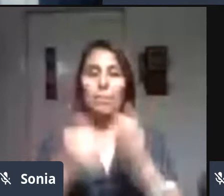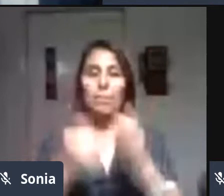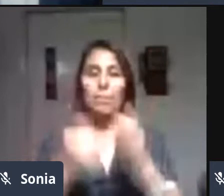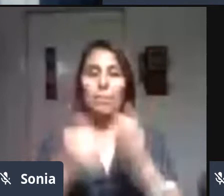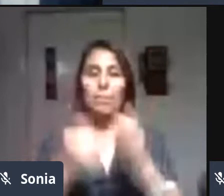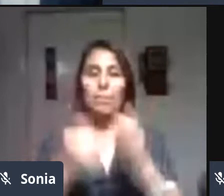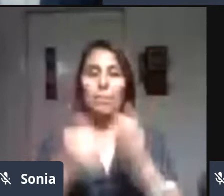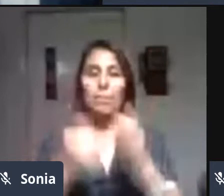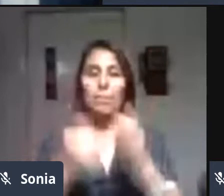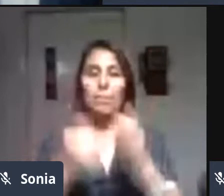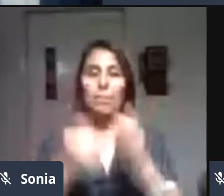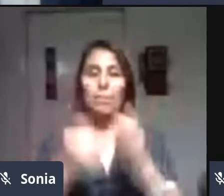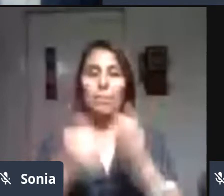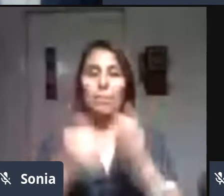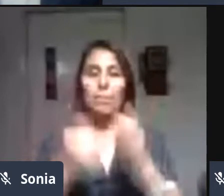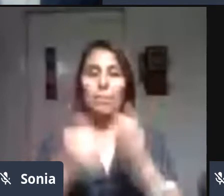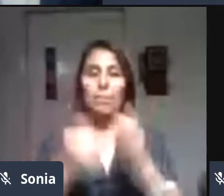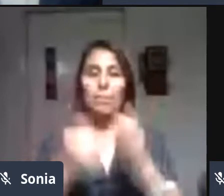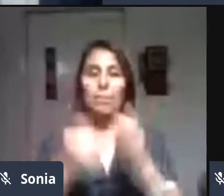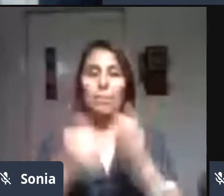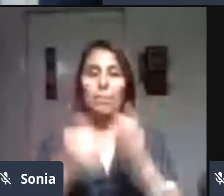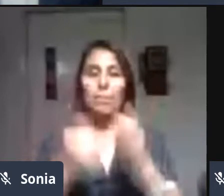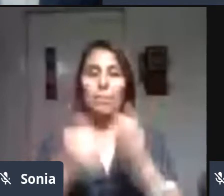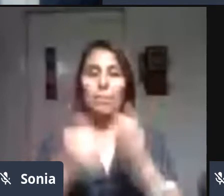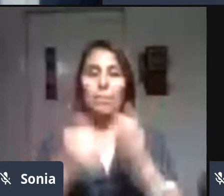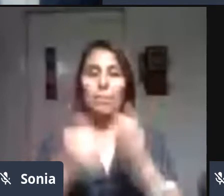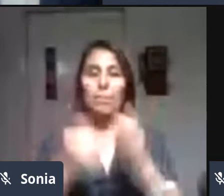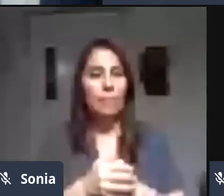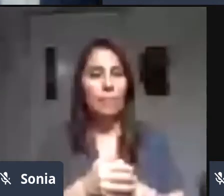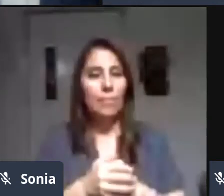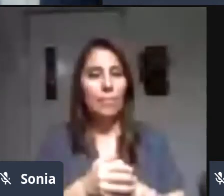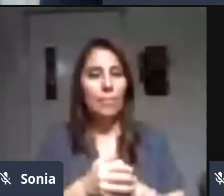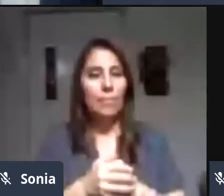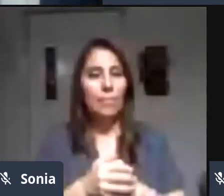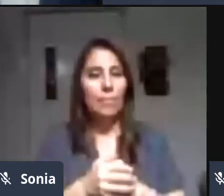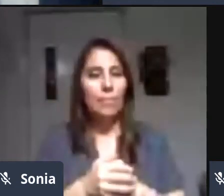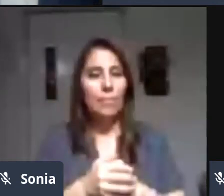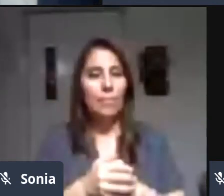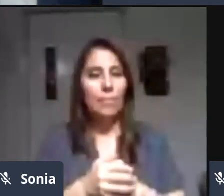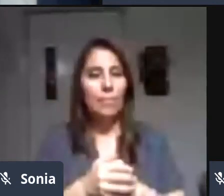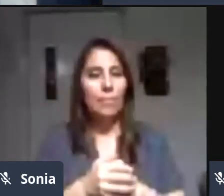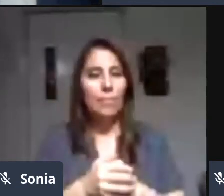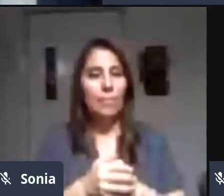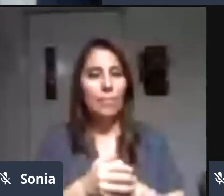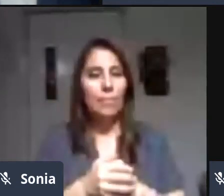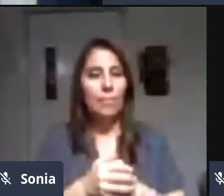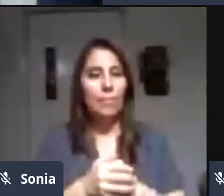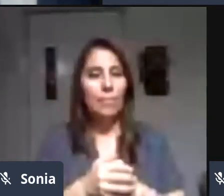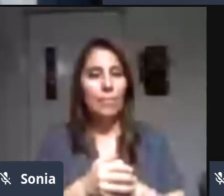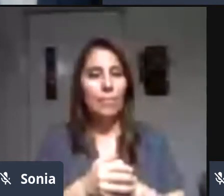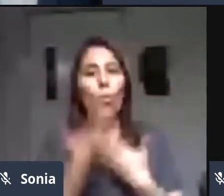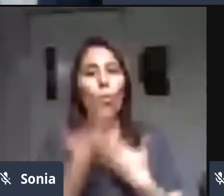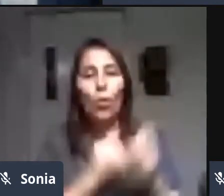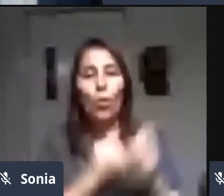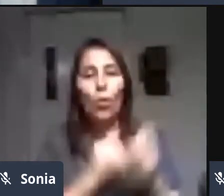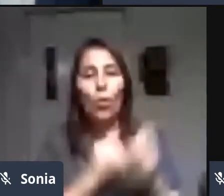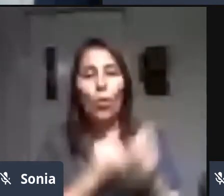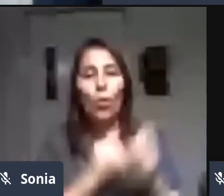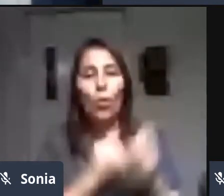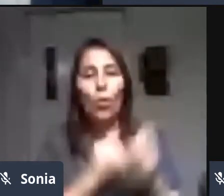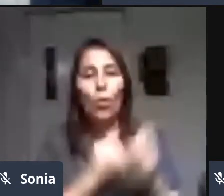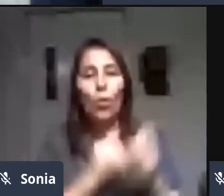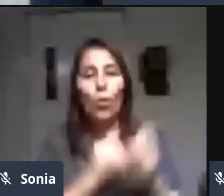verdad que incluye lo histórico pero me parece que no quiere decir que si